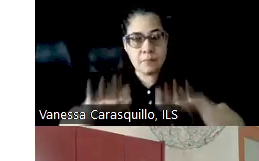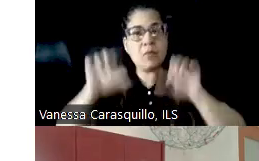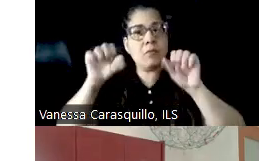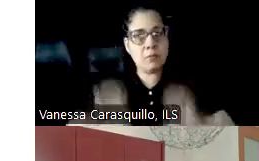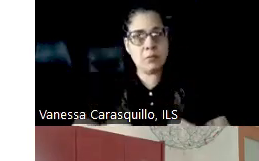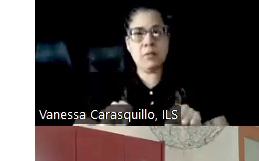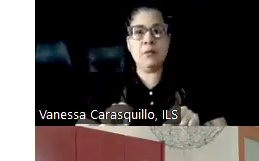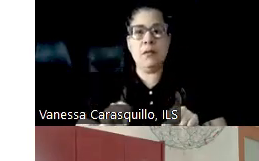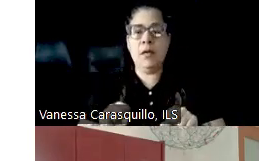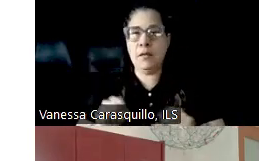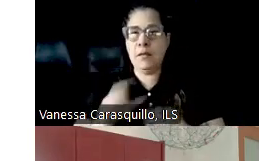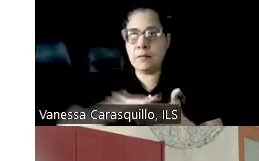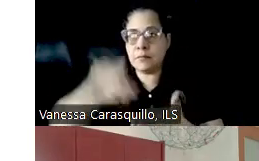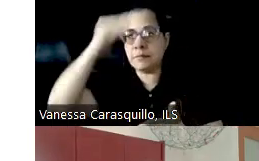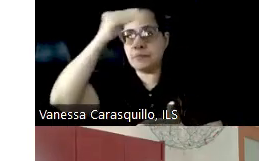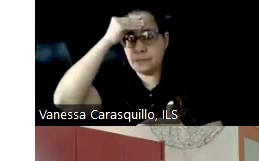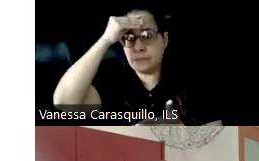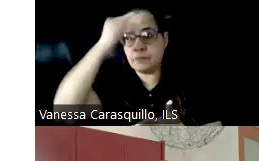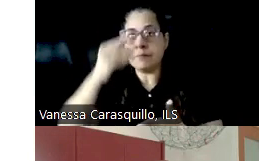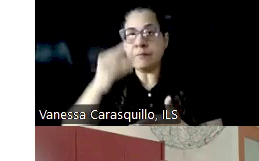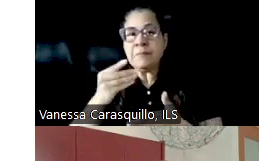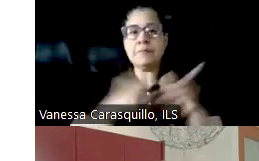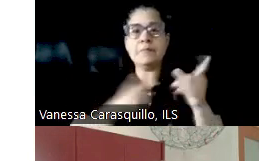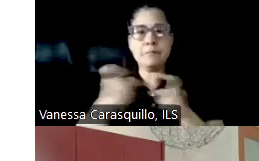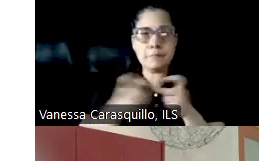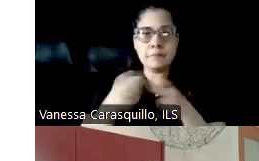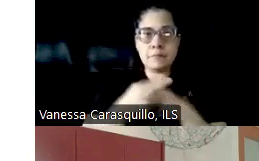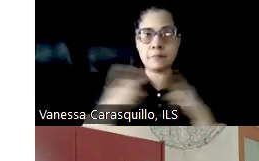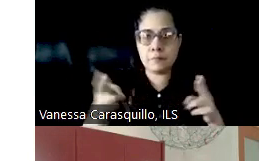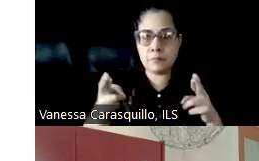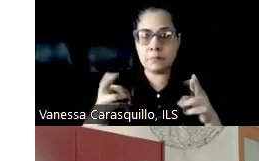va a aprender en el salón de clase.